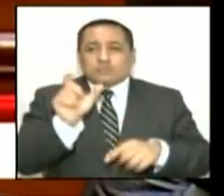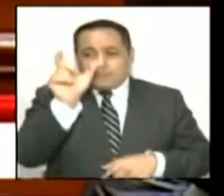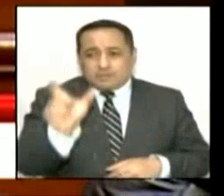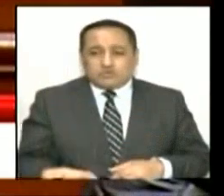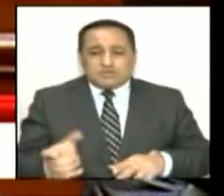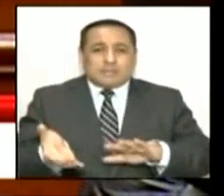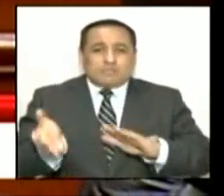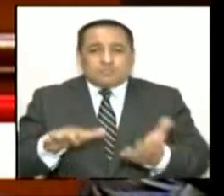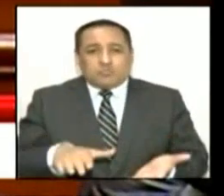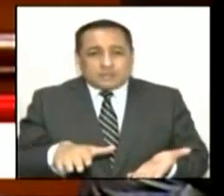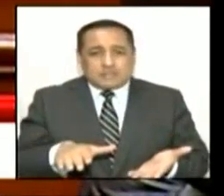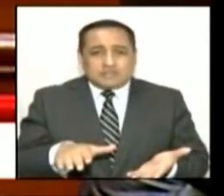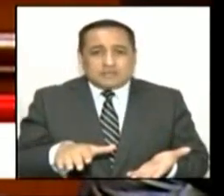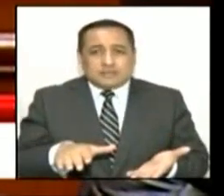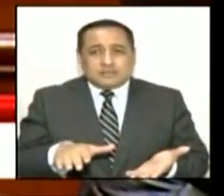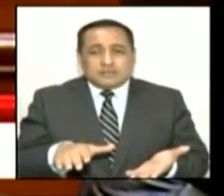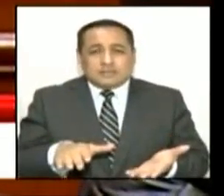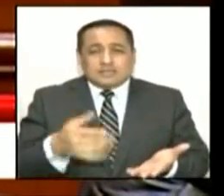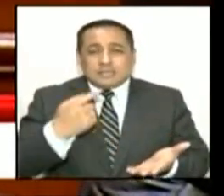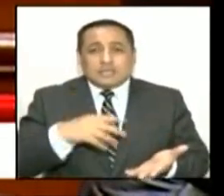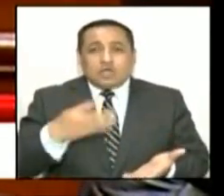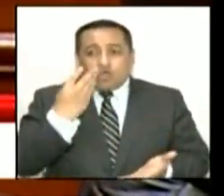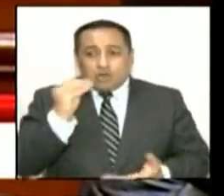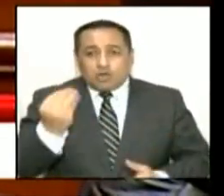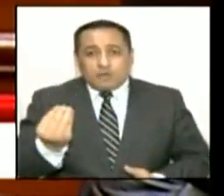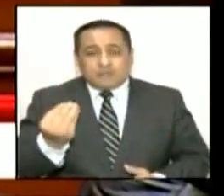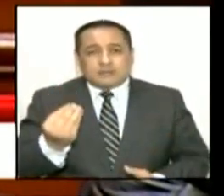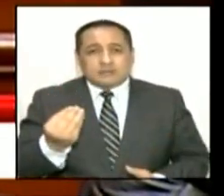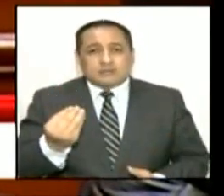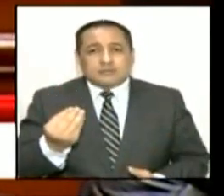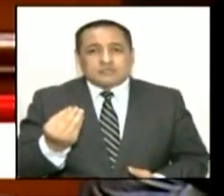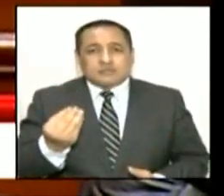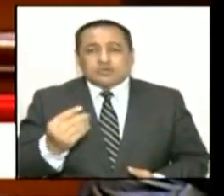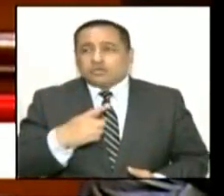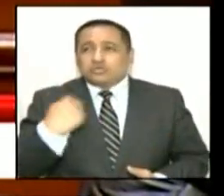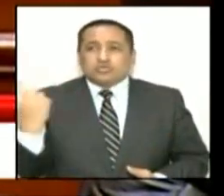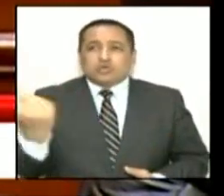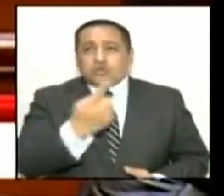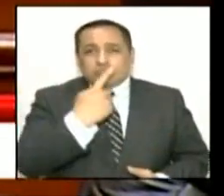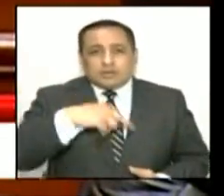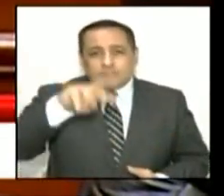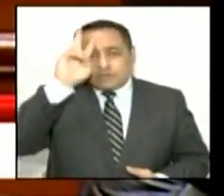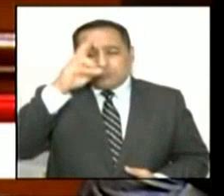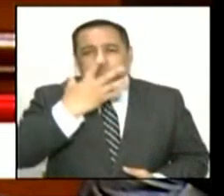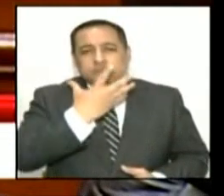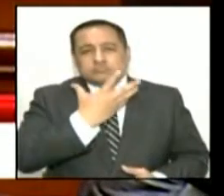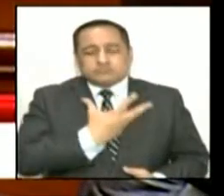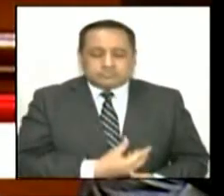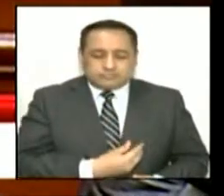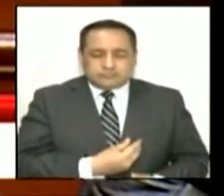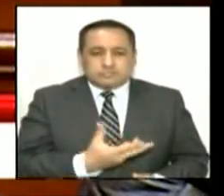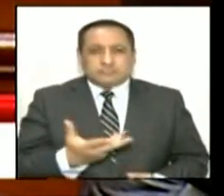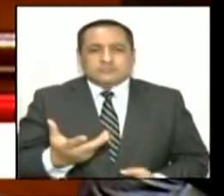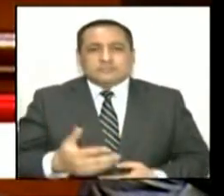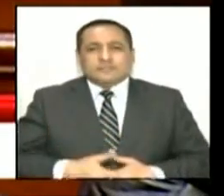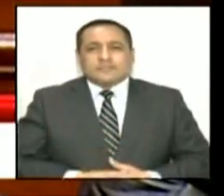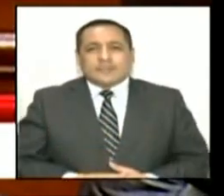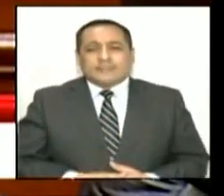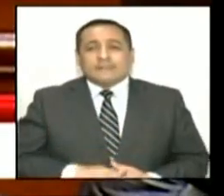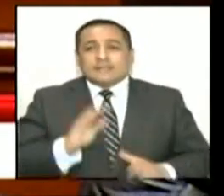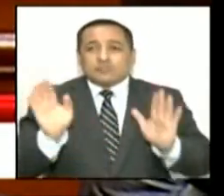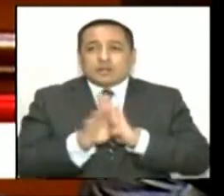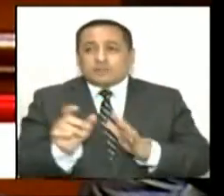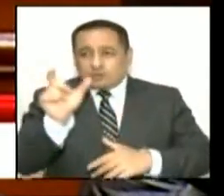muere, y más aún si es joven, todo el Perú está de duelo. Y si